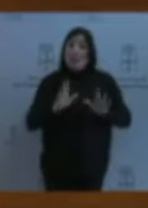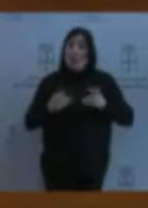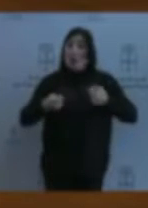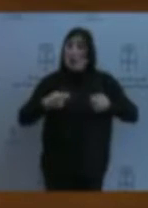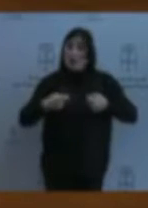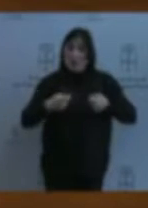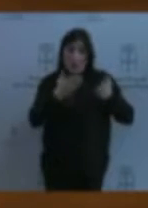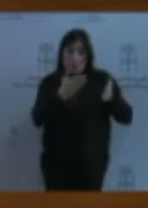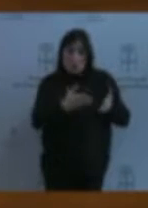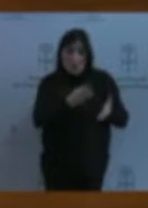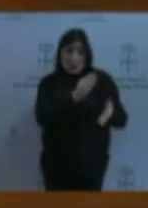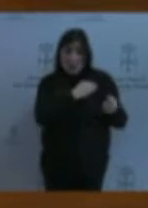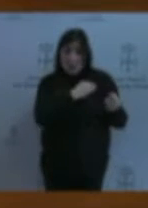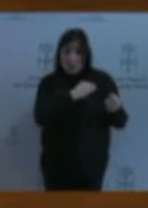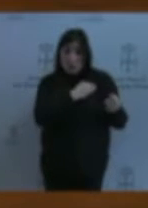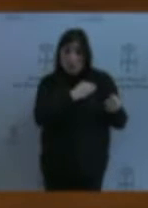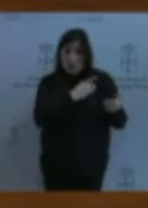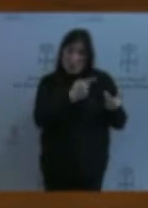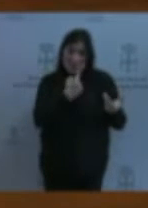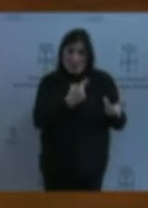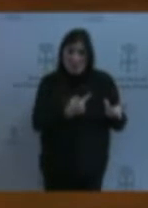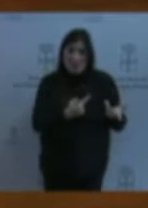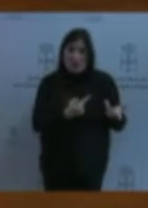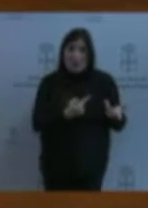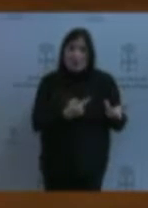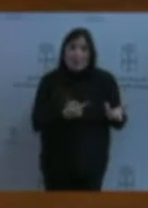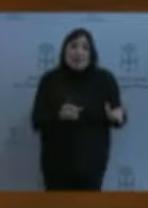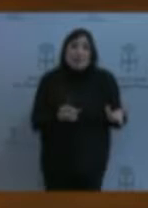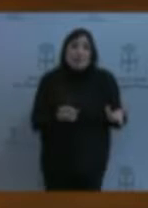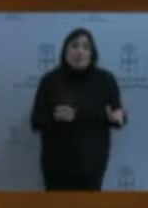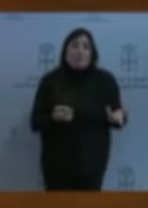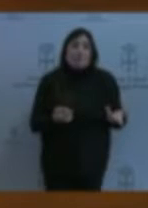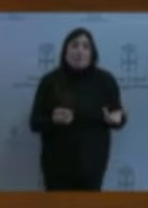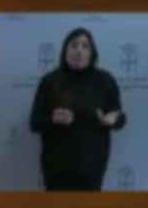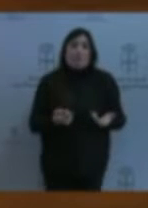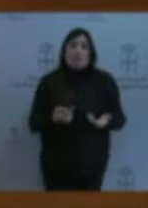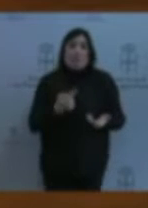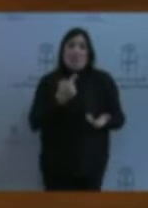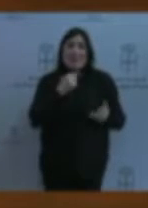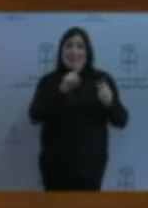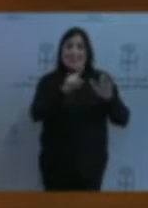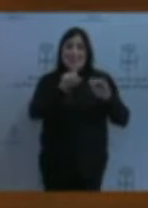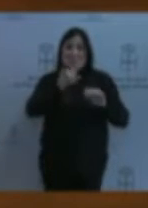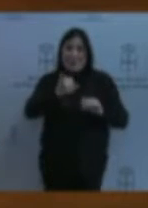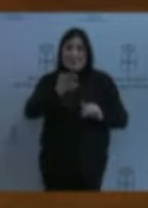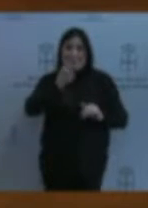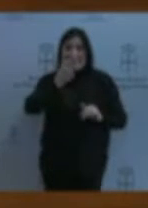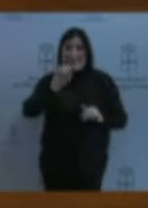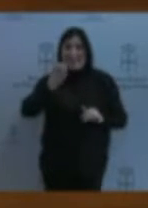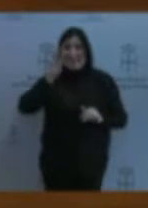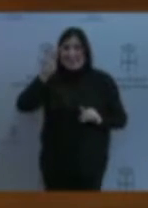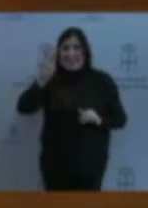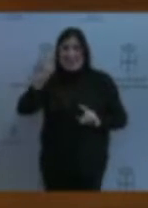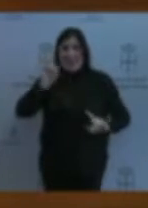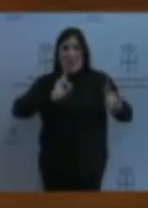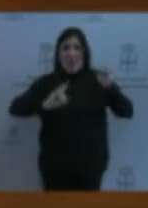la que hace mención en su pregunta es, mire, se recibieron 6.303 llamadas desde el 23 de enero, desde